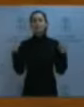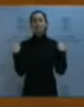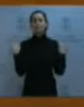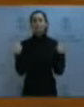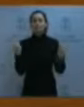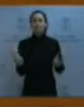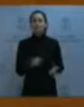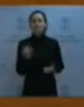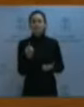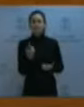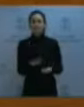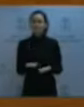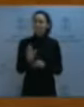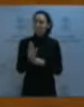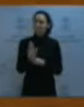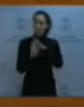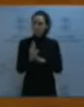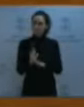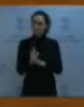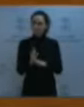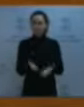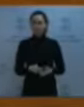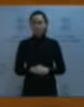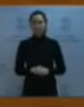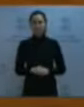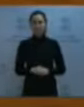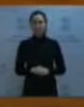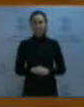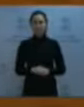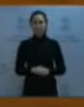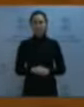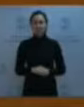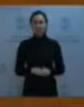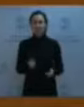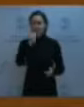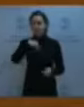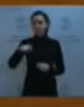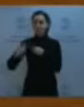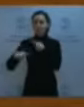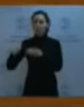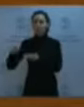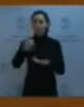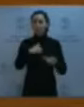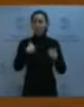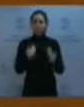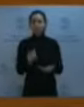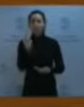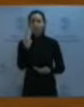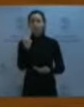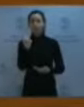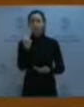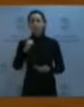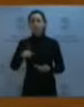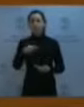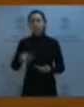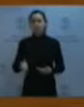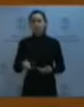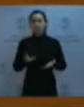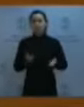hemos propuesto elevar el techo de exención del impuesto de sucesiones y donaciones a 1 millón de euros por